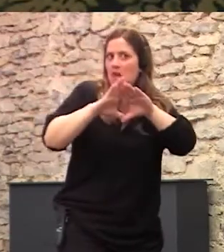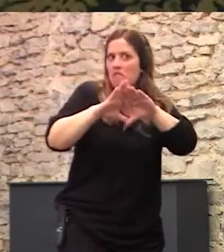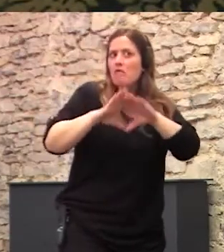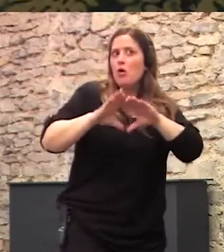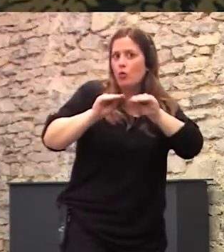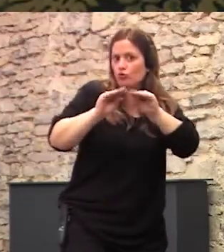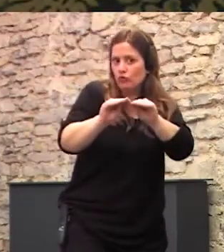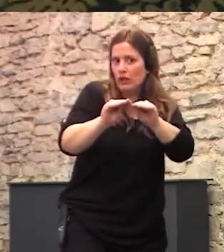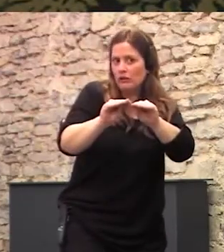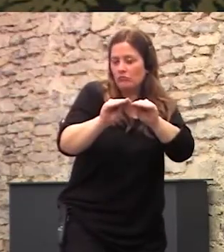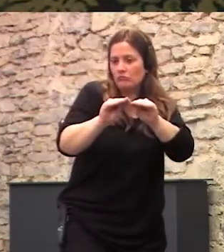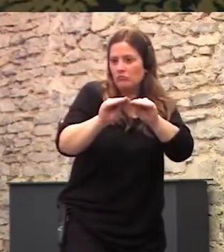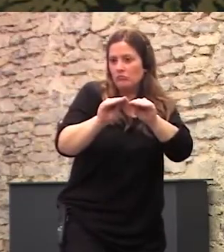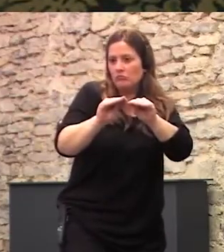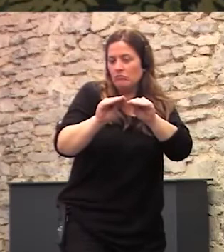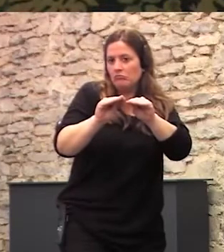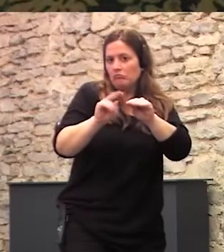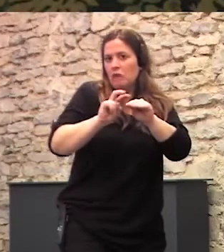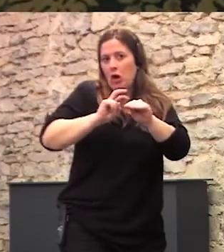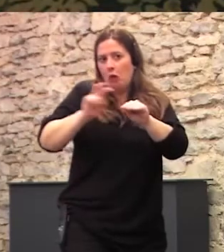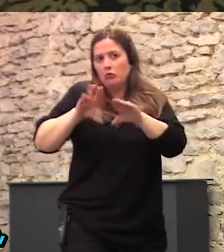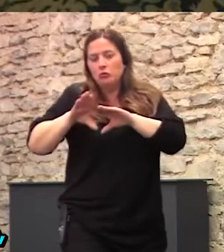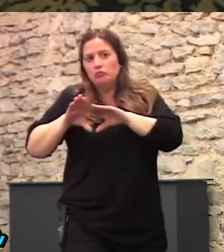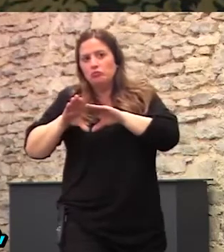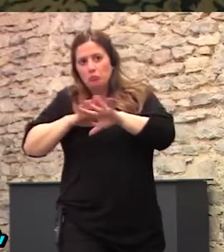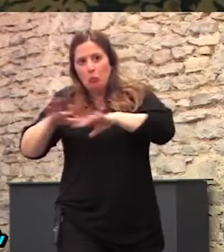utilizan el término feminismo.